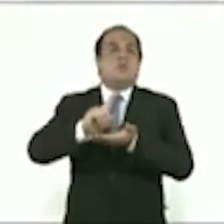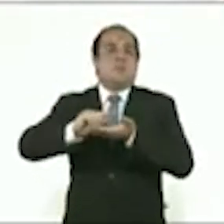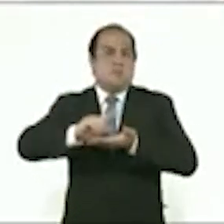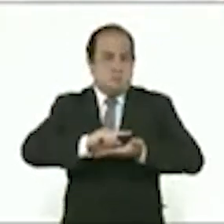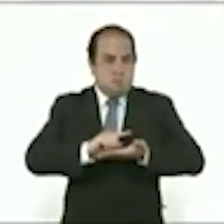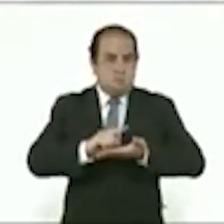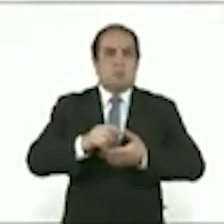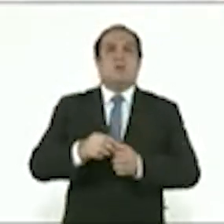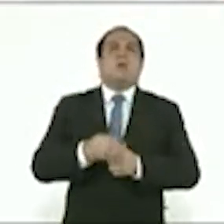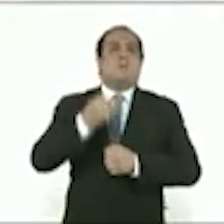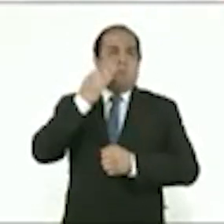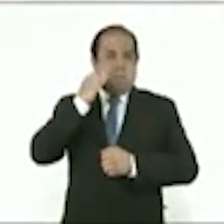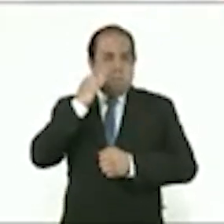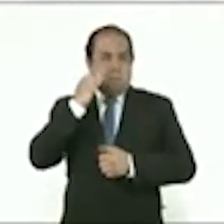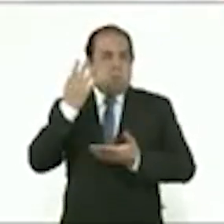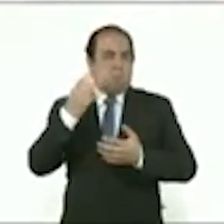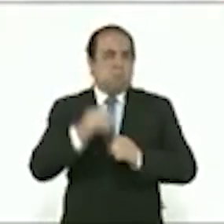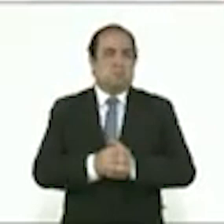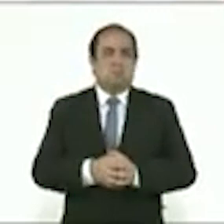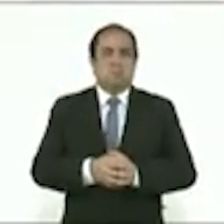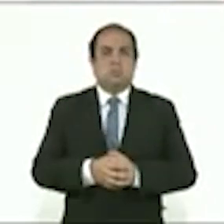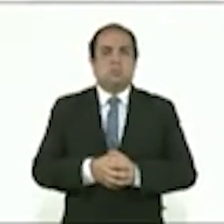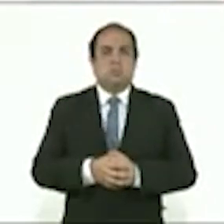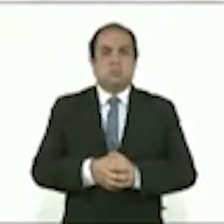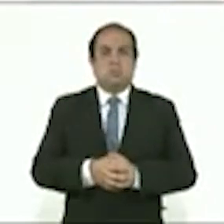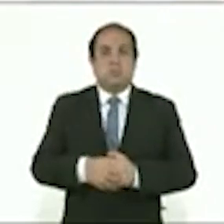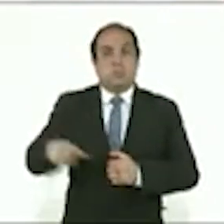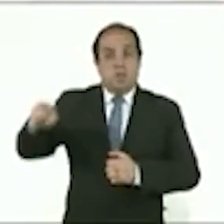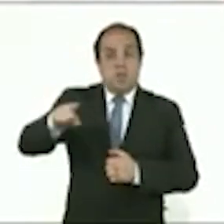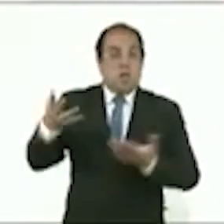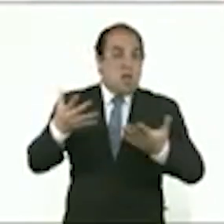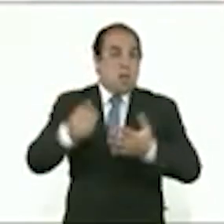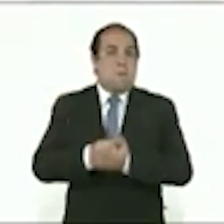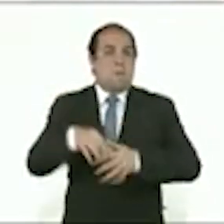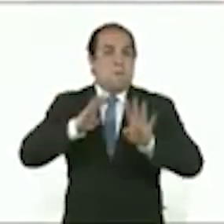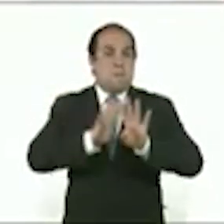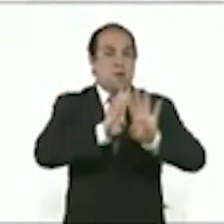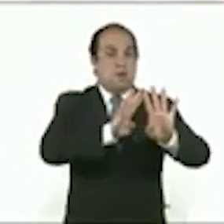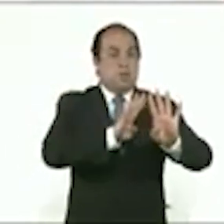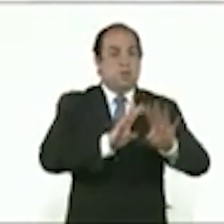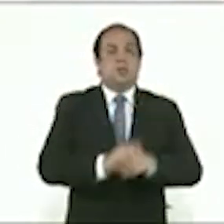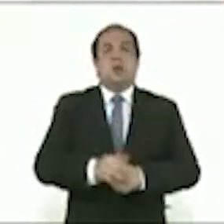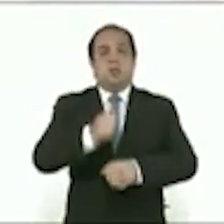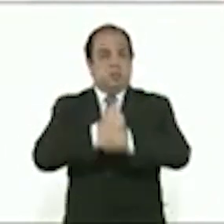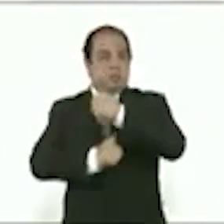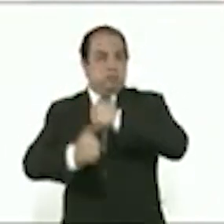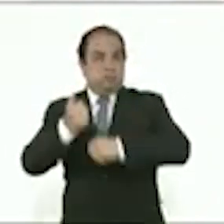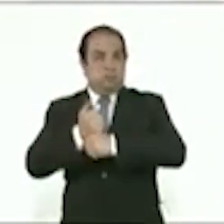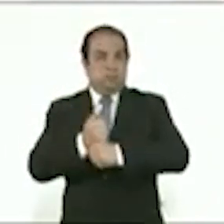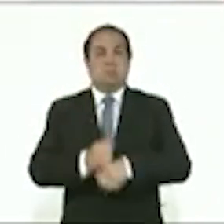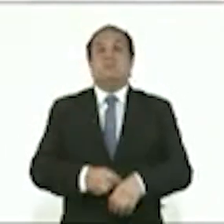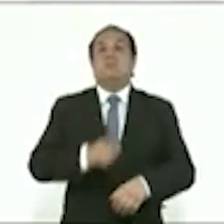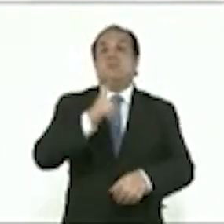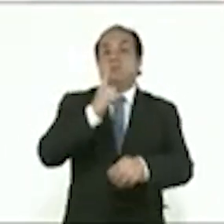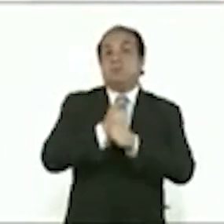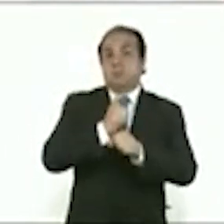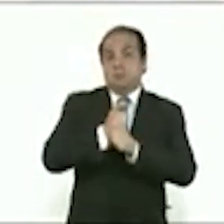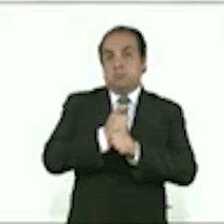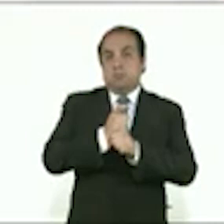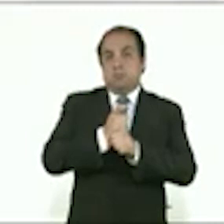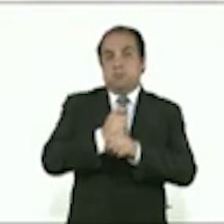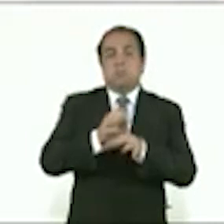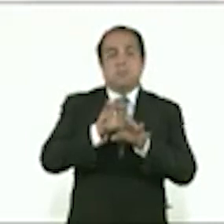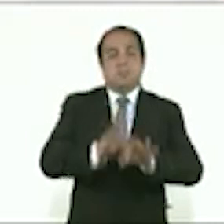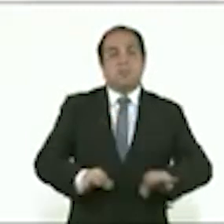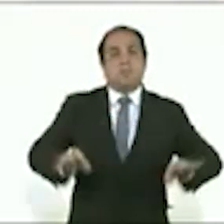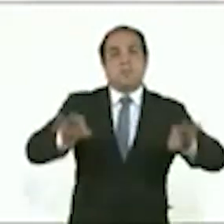además pues porque han venido haciendo estas manifestaciones en años anteriores. En primera, creo que es muy